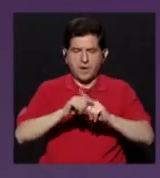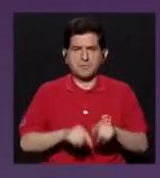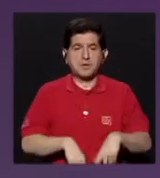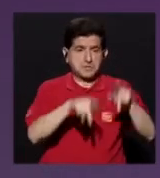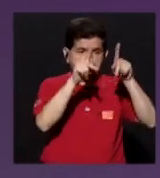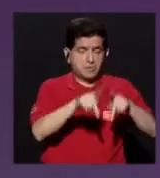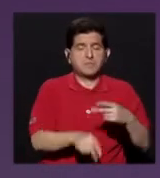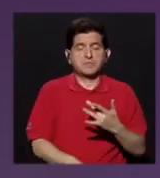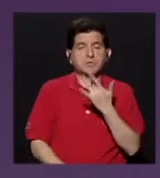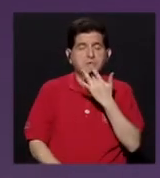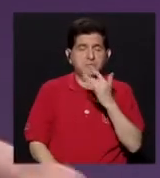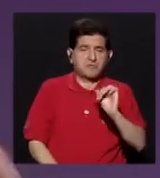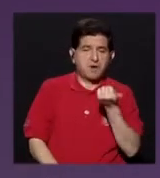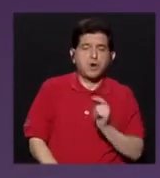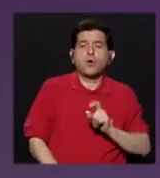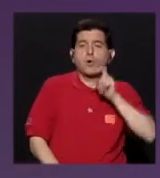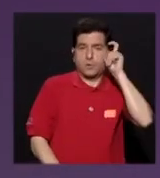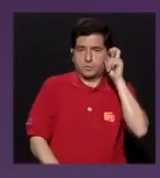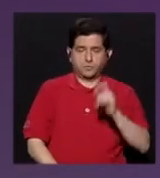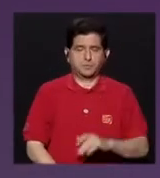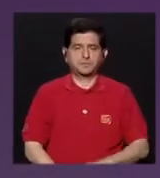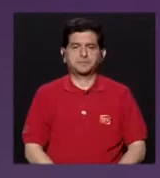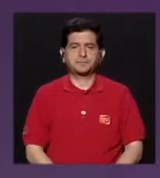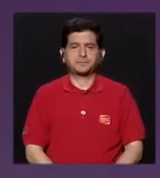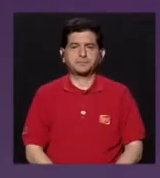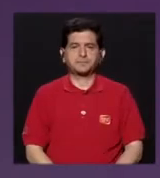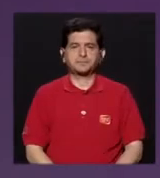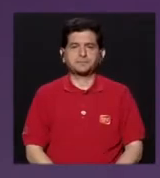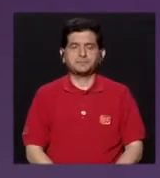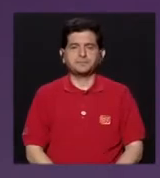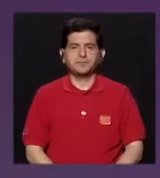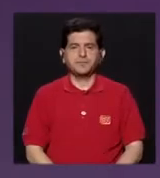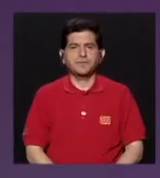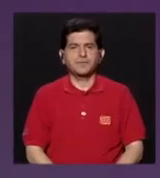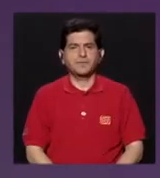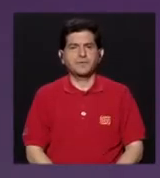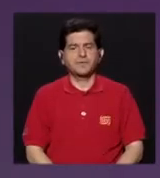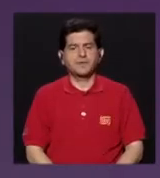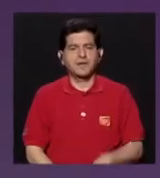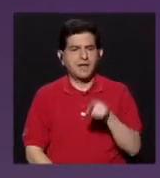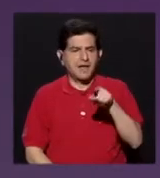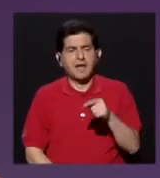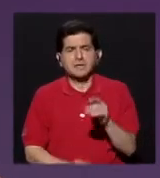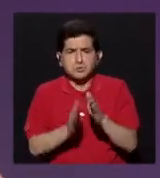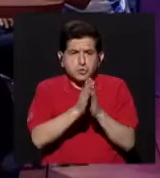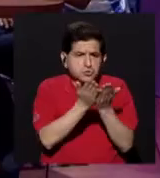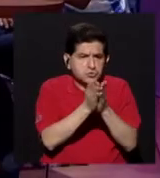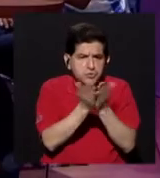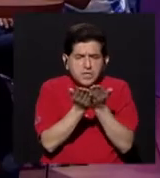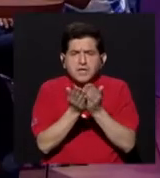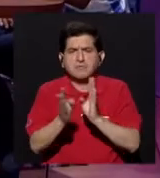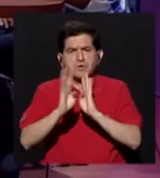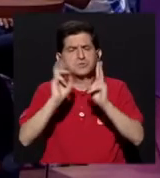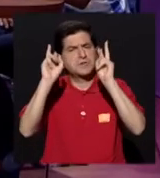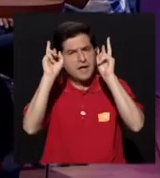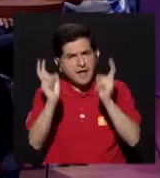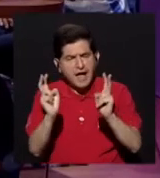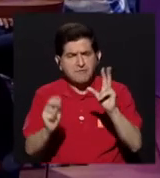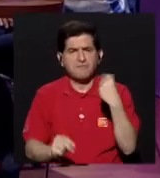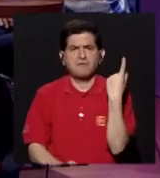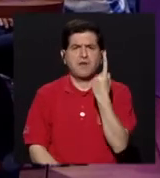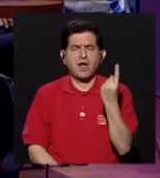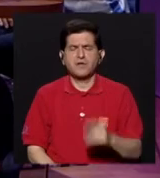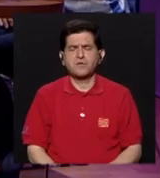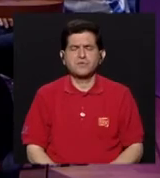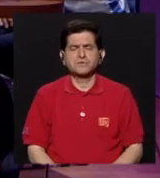personajes heterosexuales. Entonces, el tener libros que toquen el tema, ¿verdad? No solamente